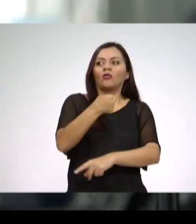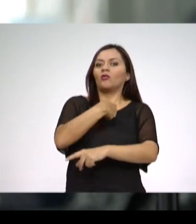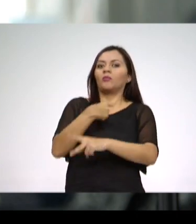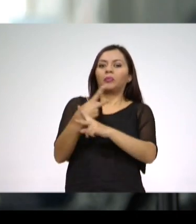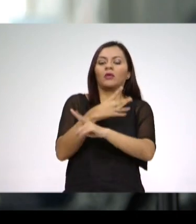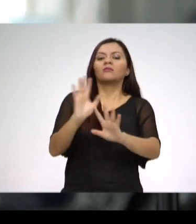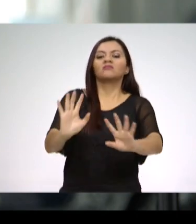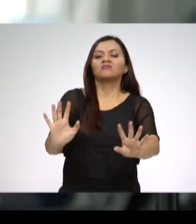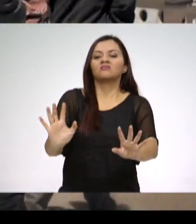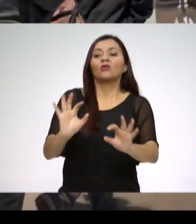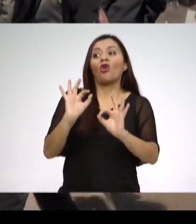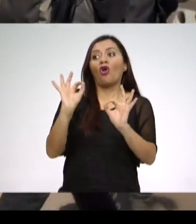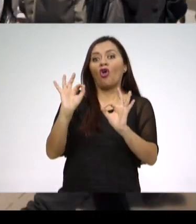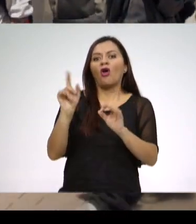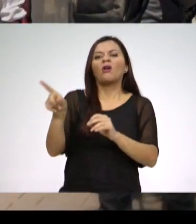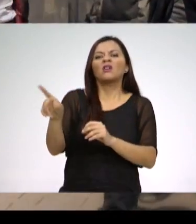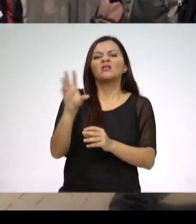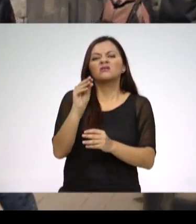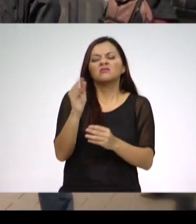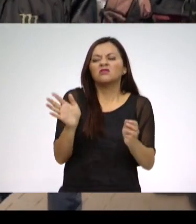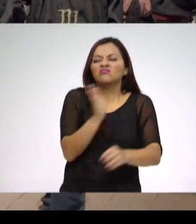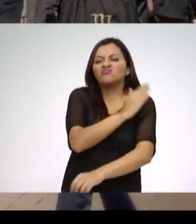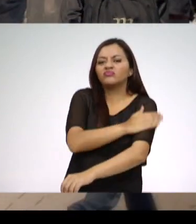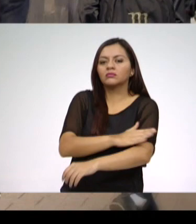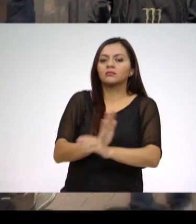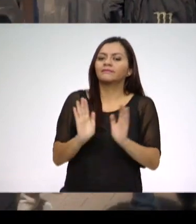o en contra también, ¿no?